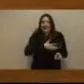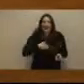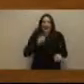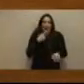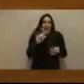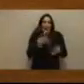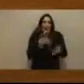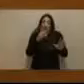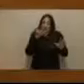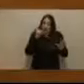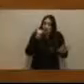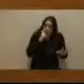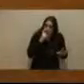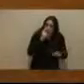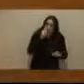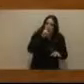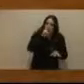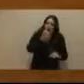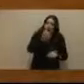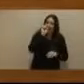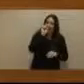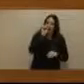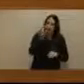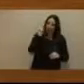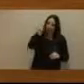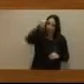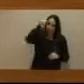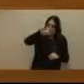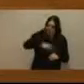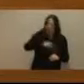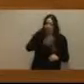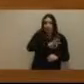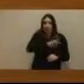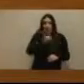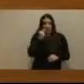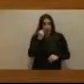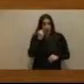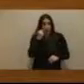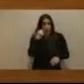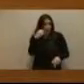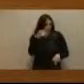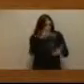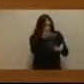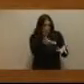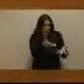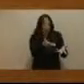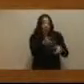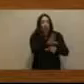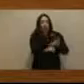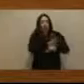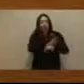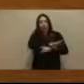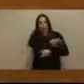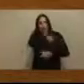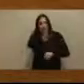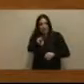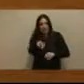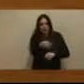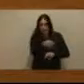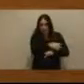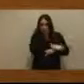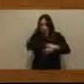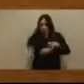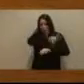junio de 2014, el señor Fernández, su presidente, los distintos consejeros que han pasado por los distintos